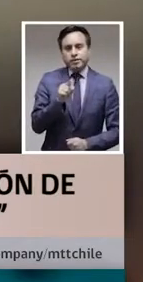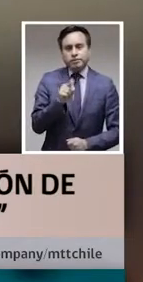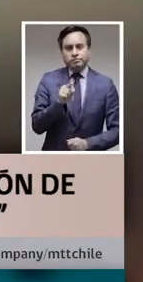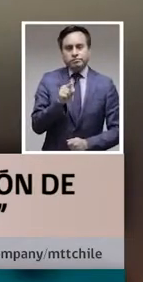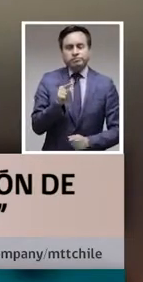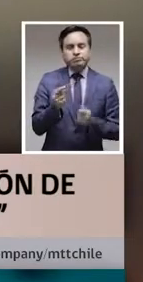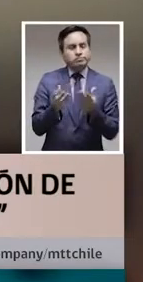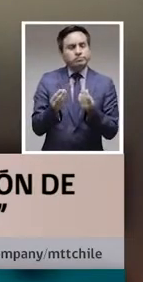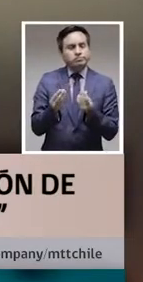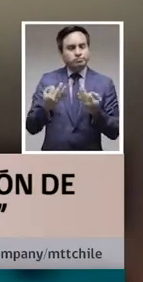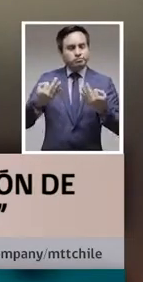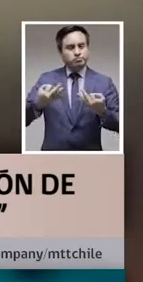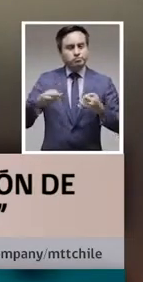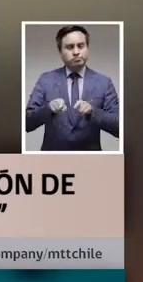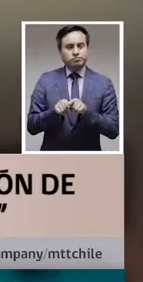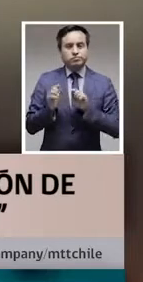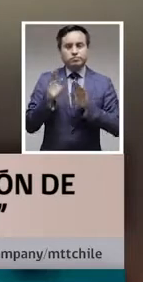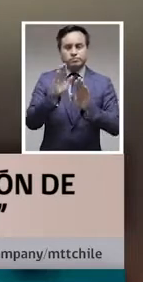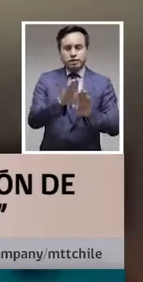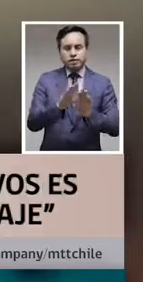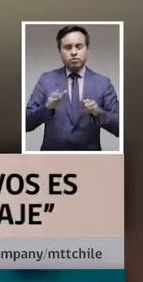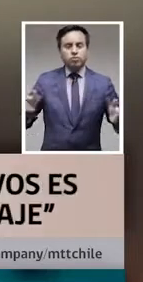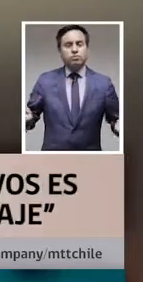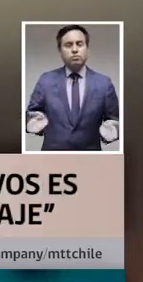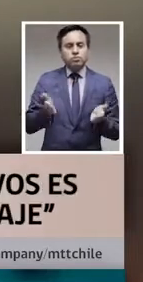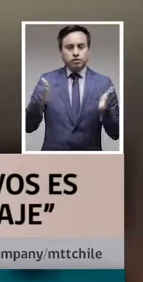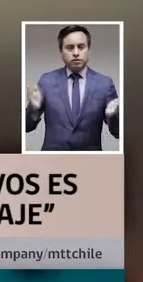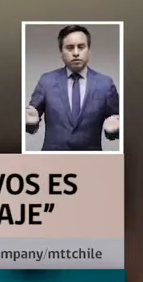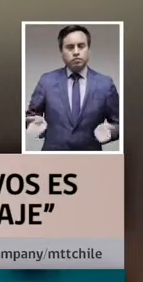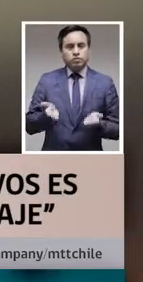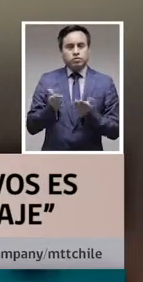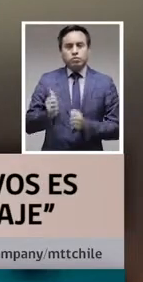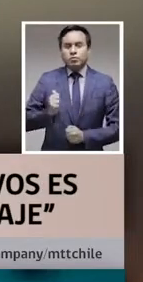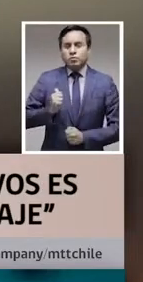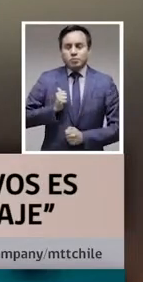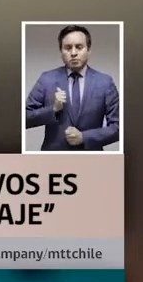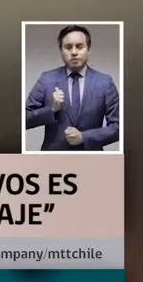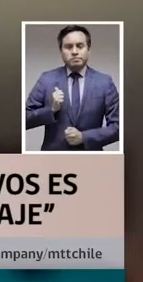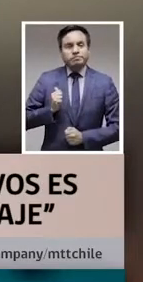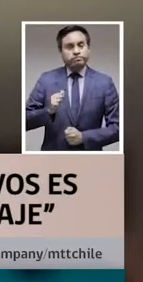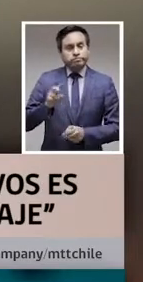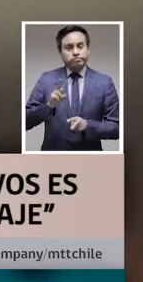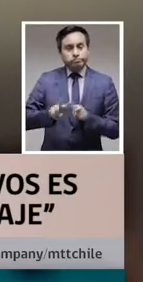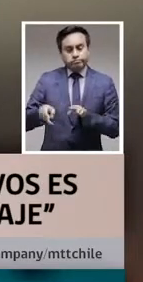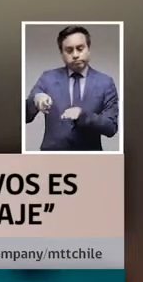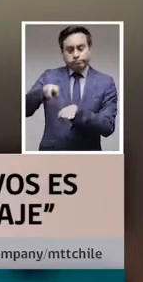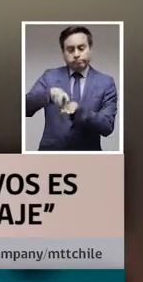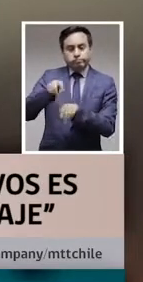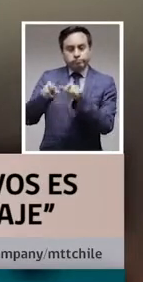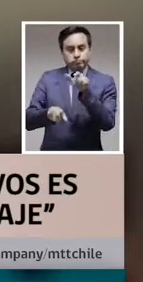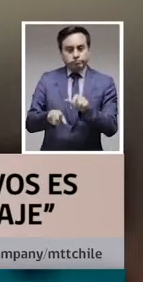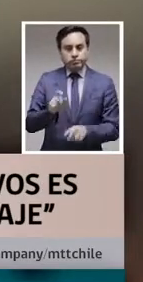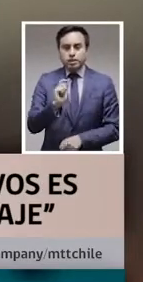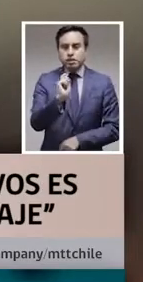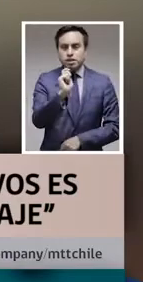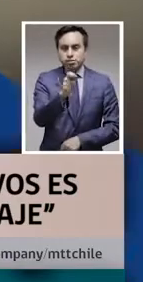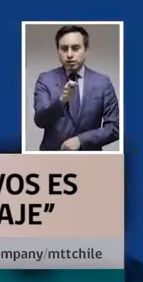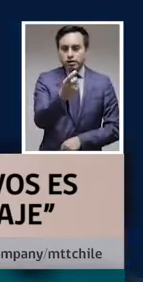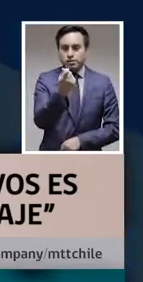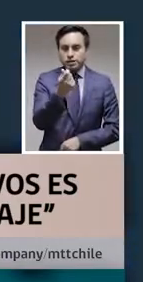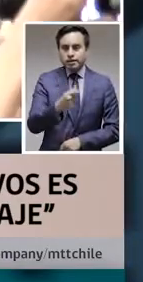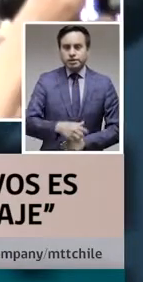sea un respaldo y una motivación para cumplir con lo que les corresponde a los pasajeros, que es pagar